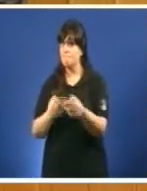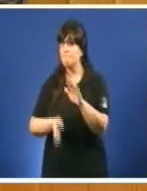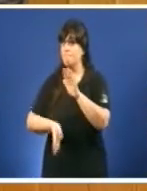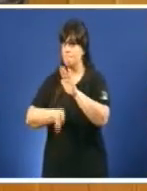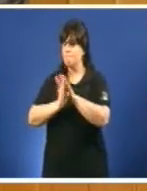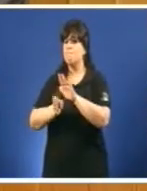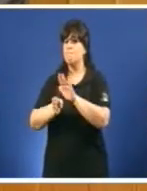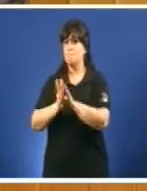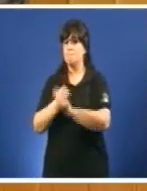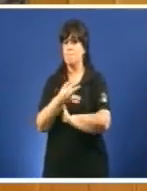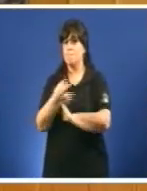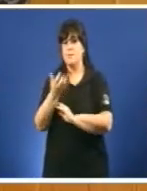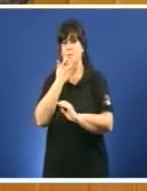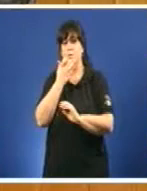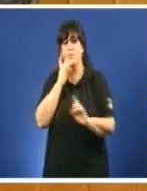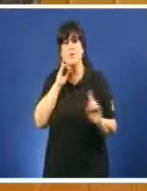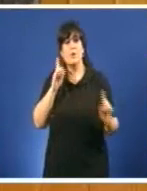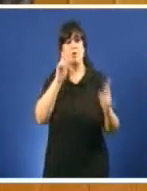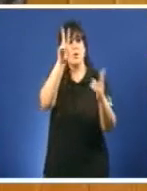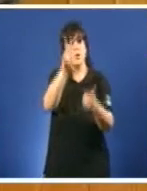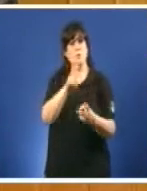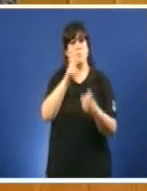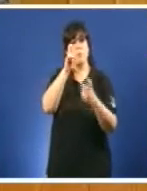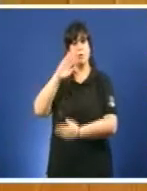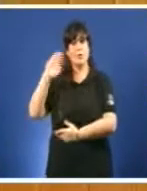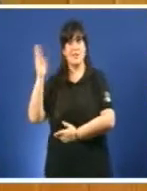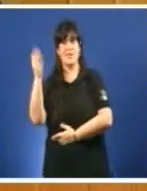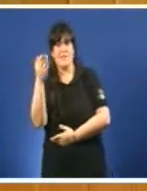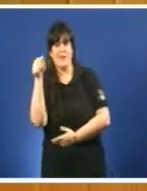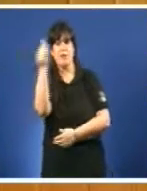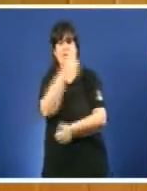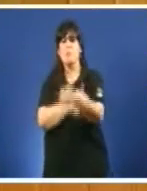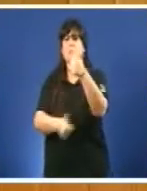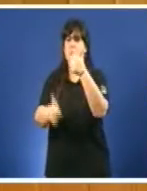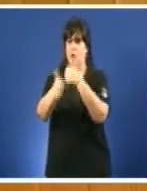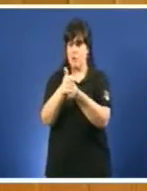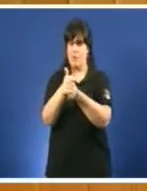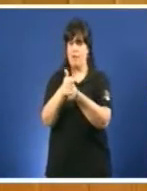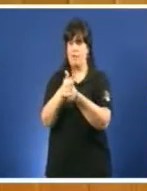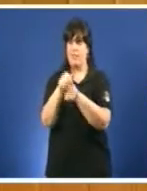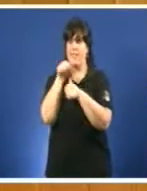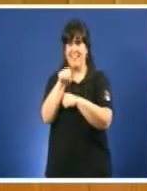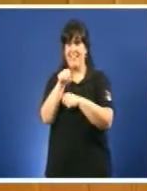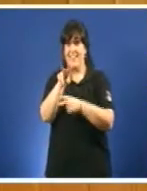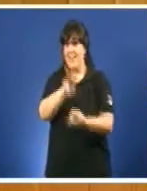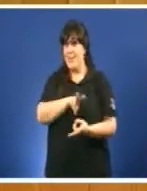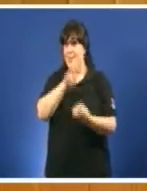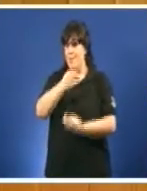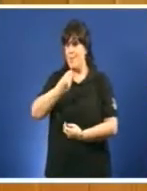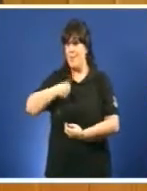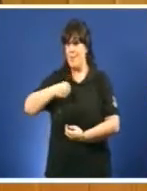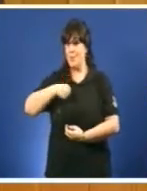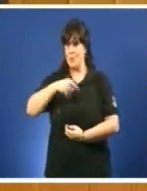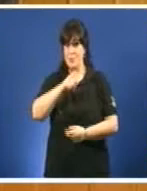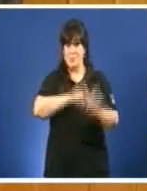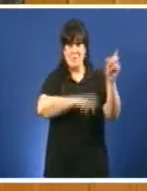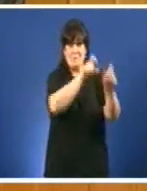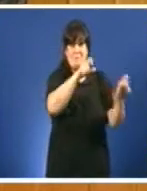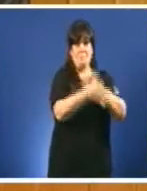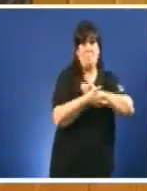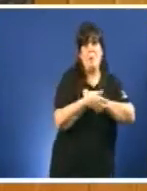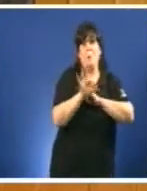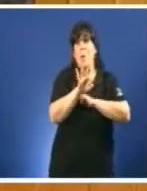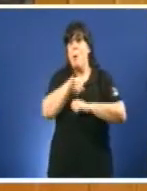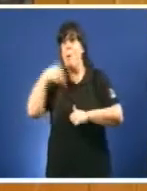darlle preponderancia aos impostos indirectos, eses que non distinguen en función da renda do contribuinte.